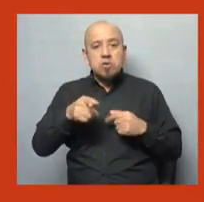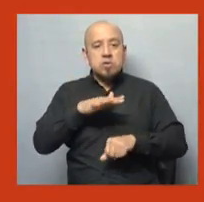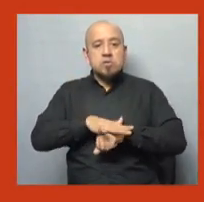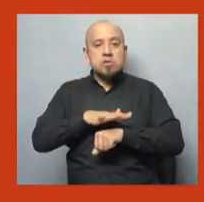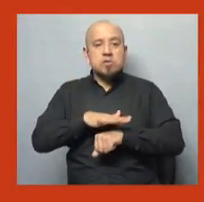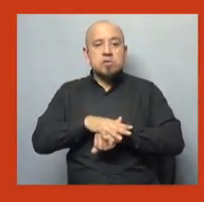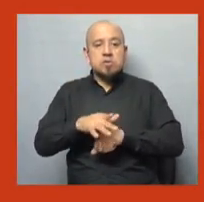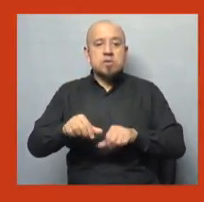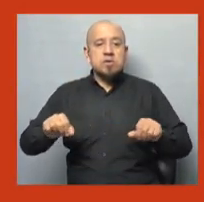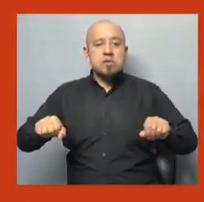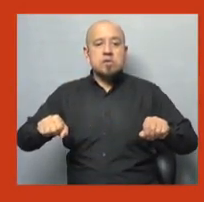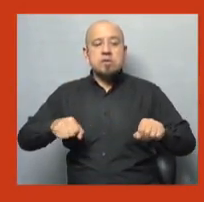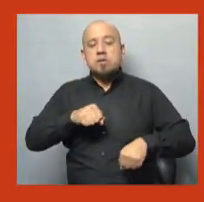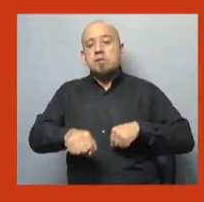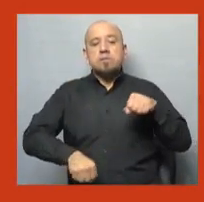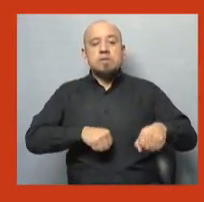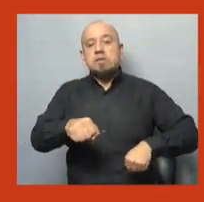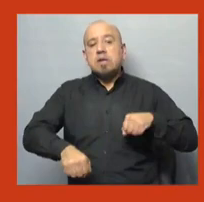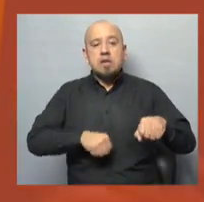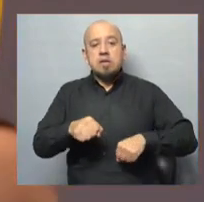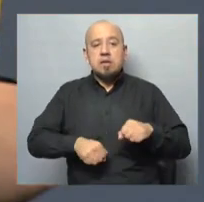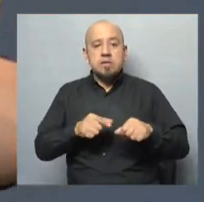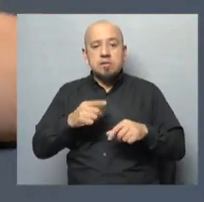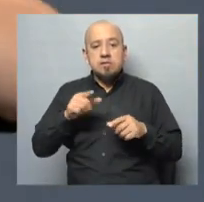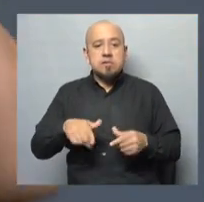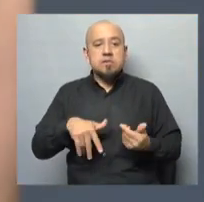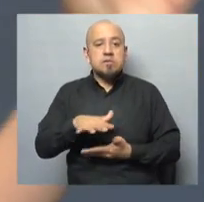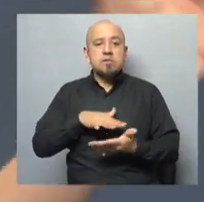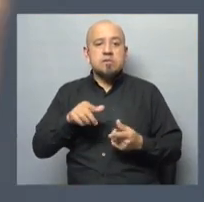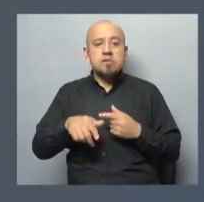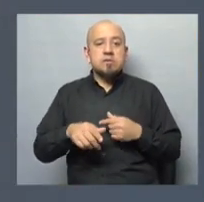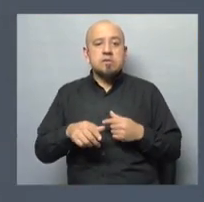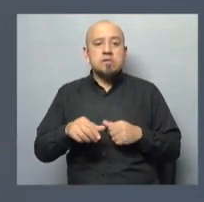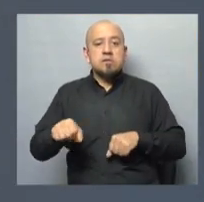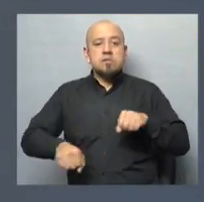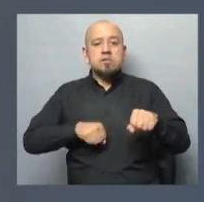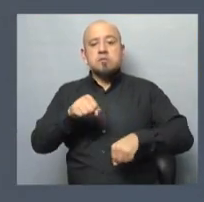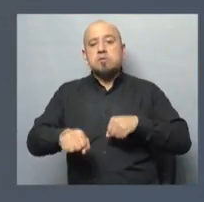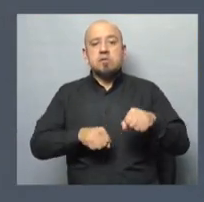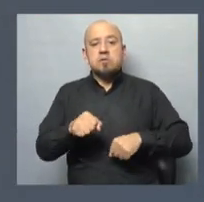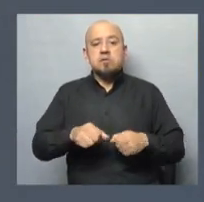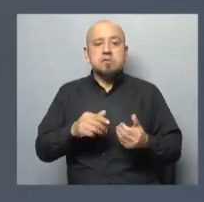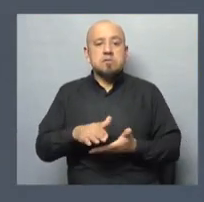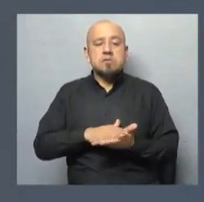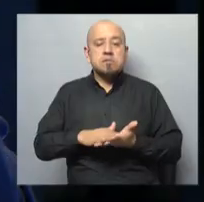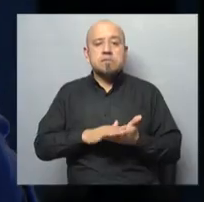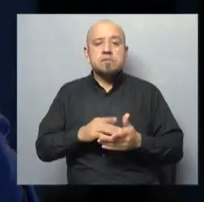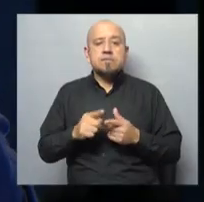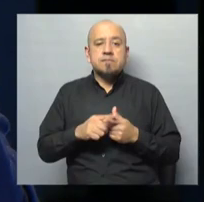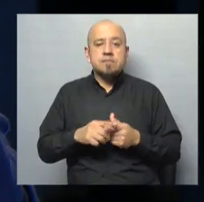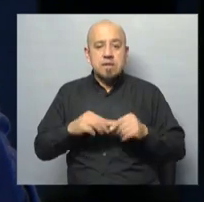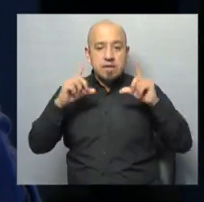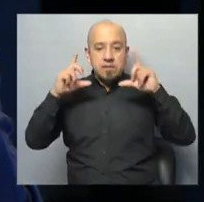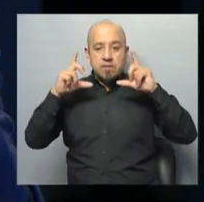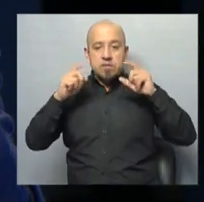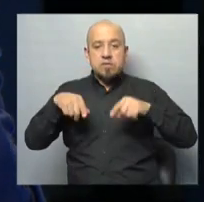recuerda esa bicicleta no recuerdo una bicicleta no recuerda situación ni de andar en bicicleta no lo recuerdo las posturas de tu tía